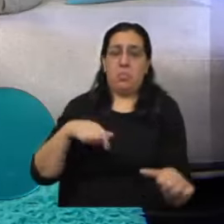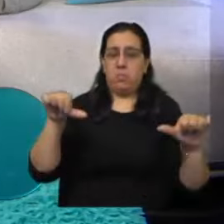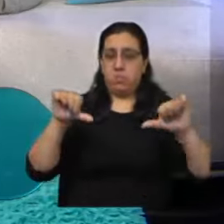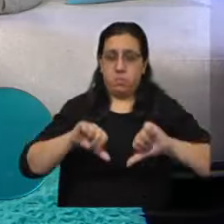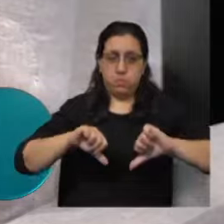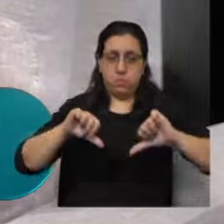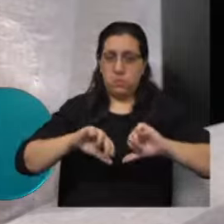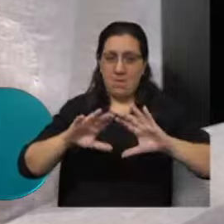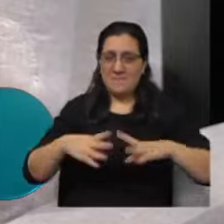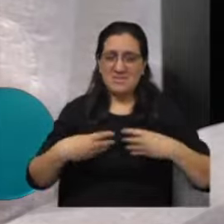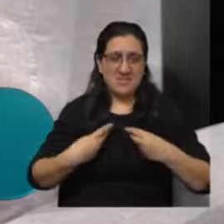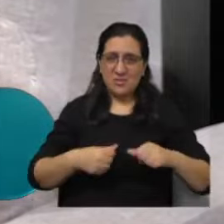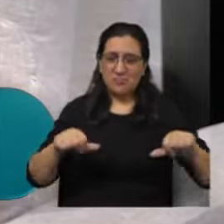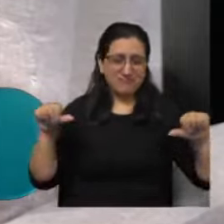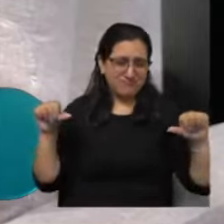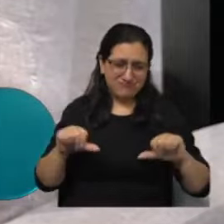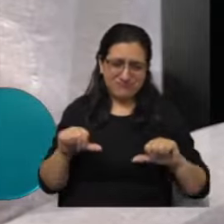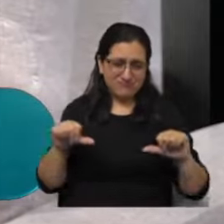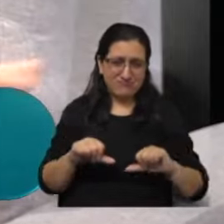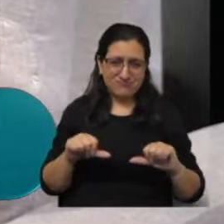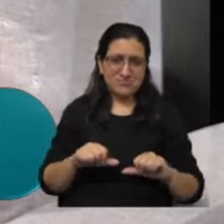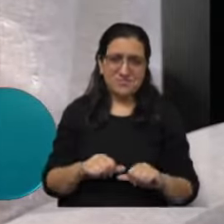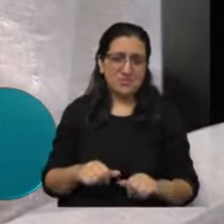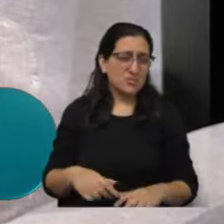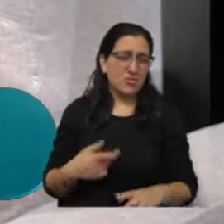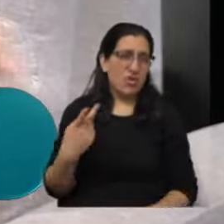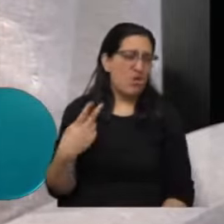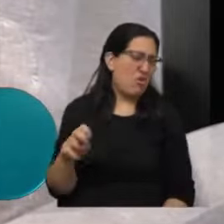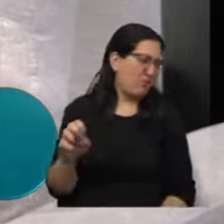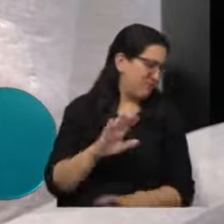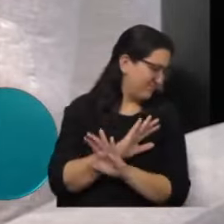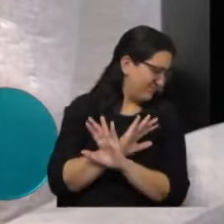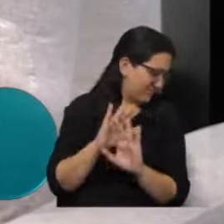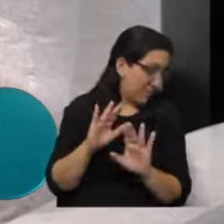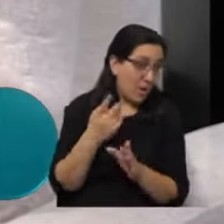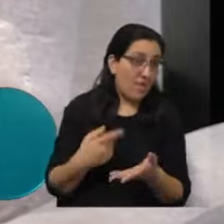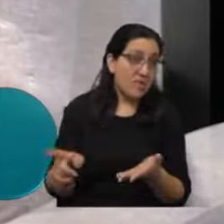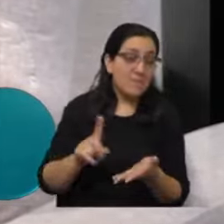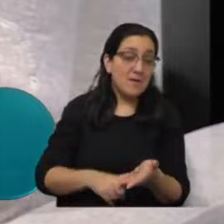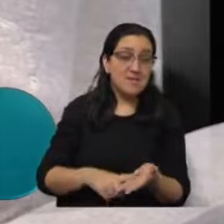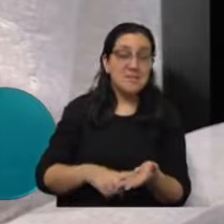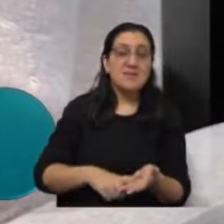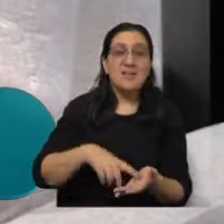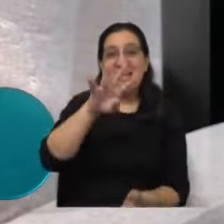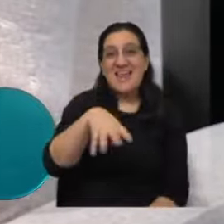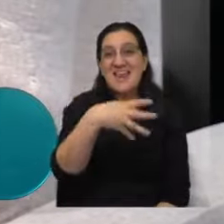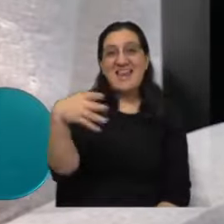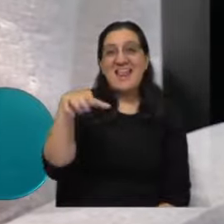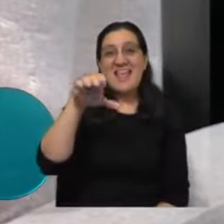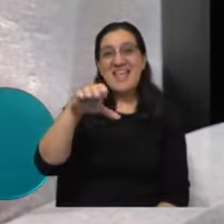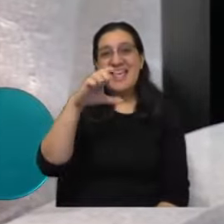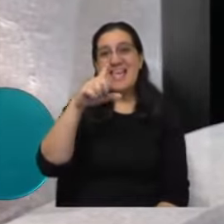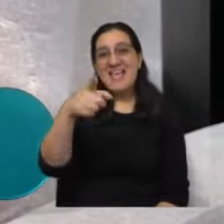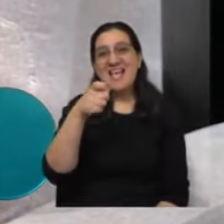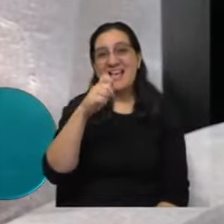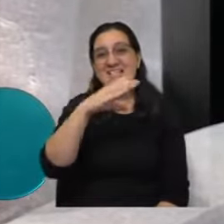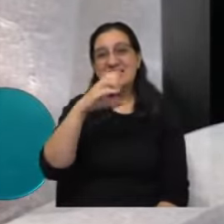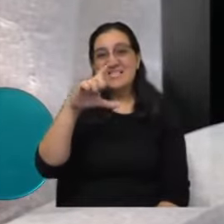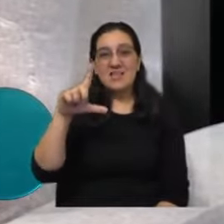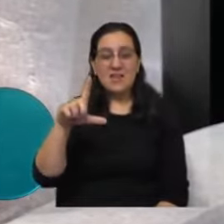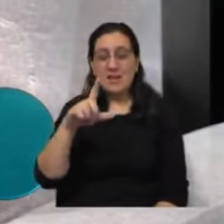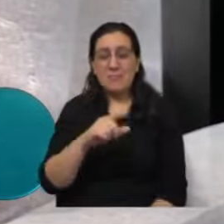fatal, me siento fatal, me niego, no quiero saber de nada. Pero además, el Excel especialmente saca lo peor de